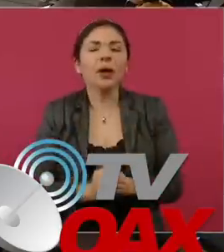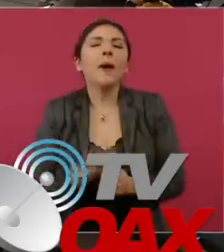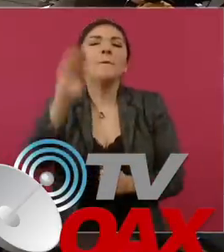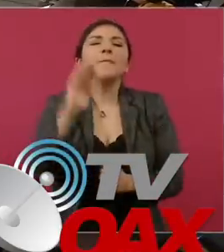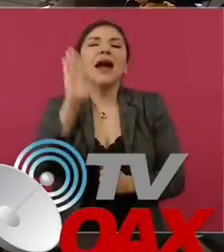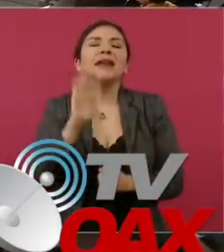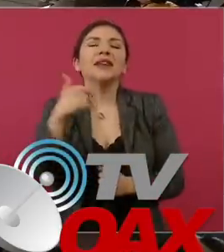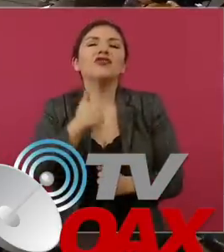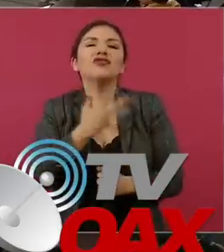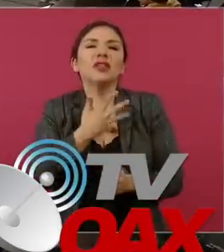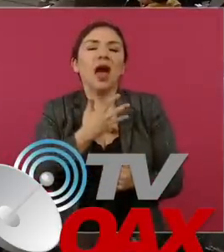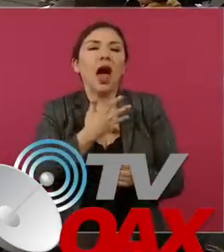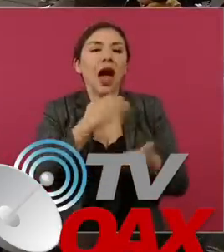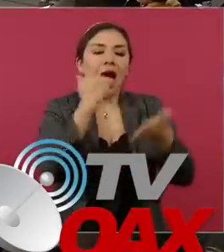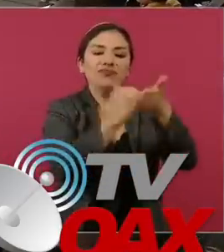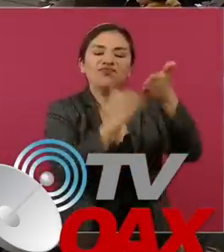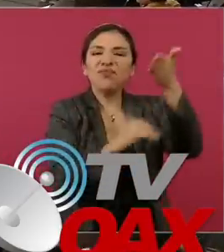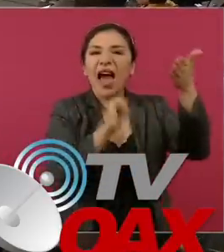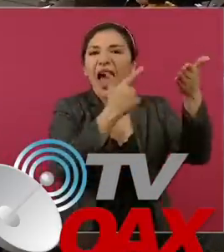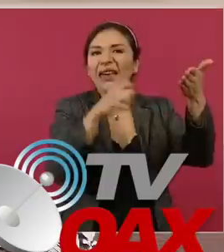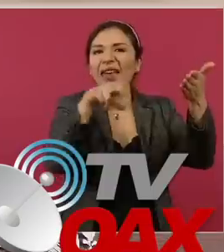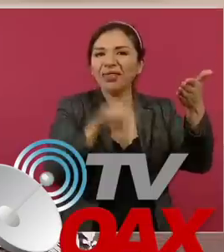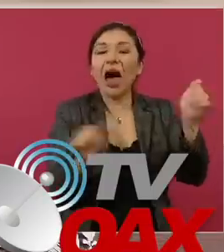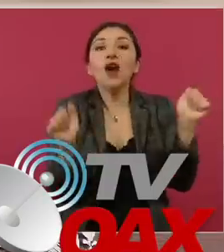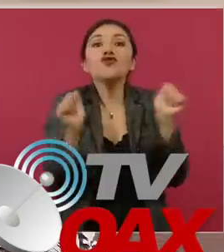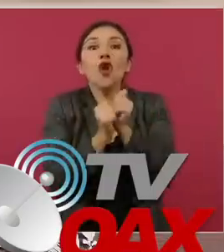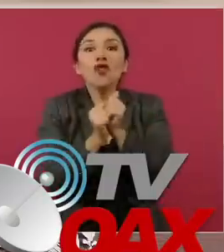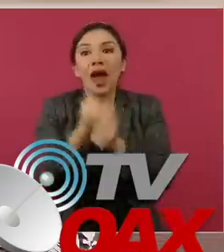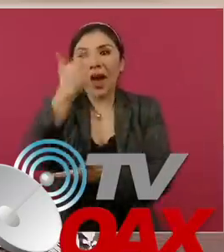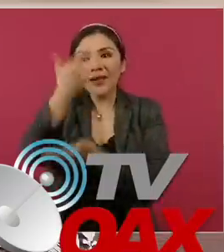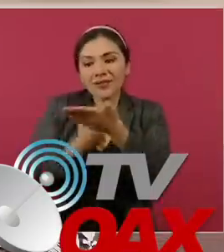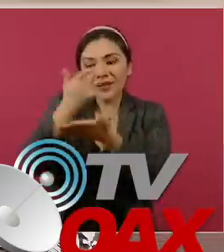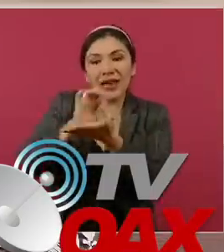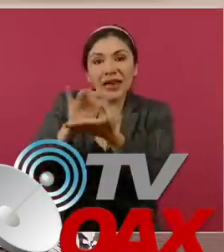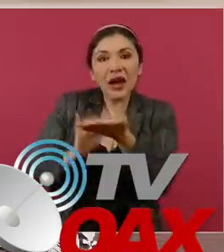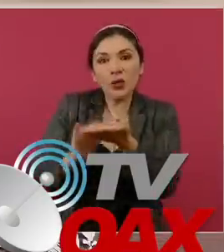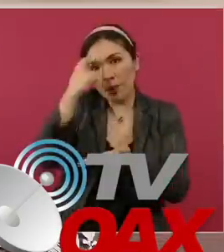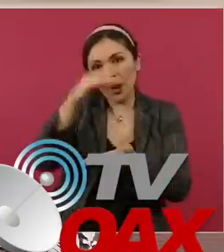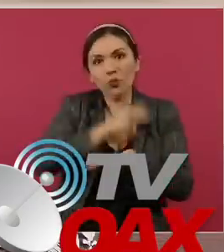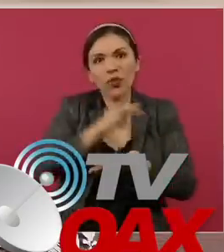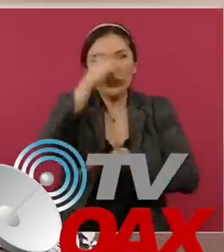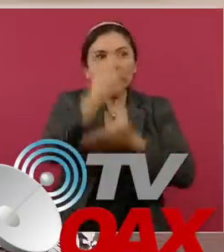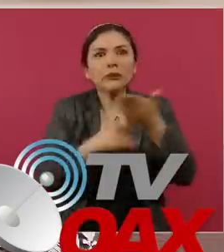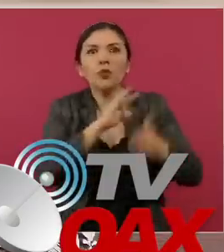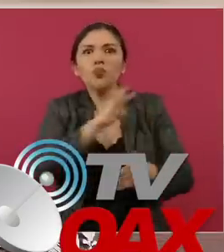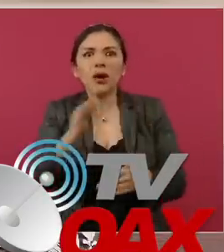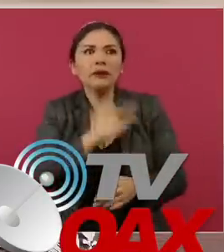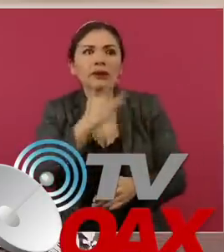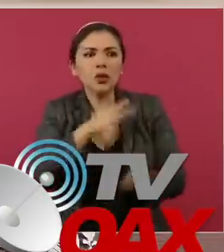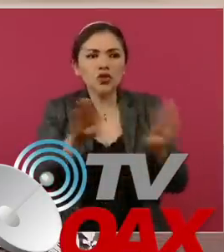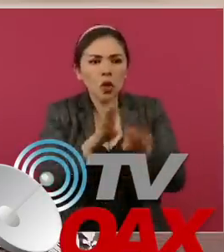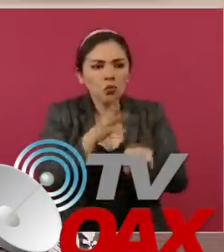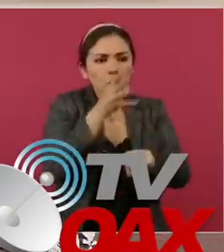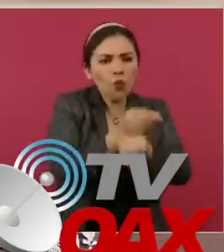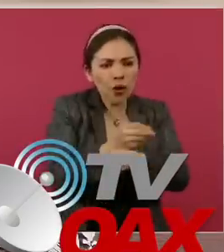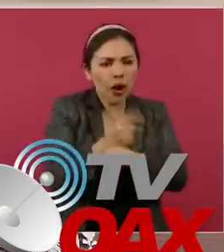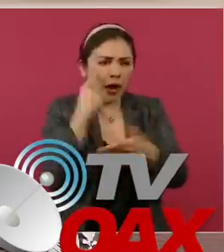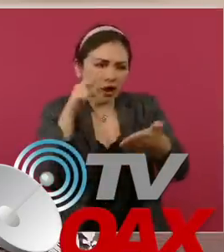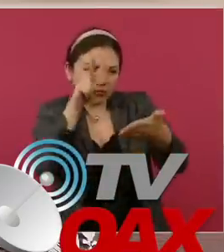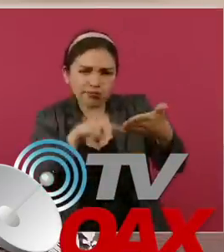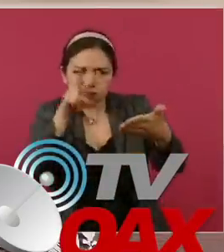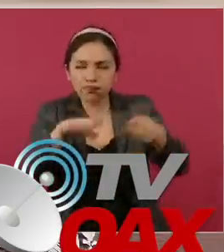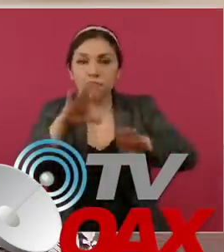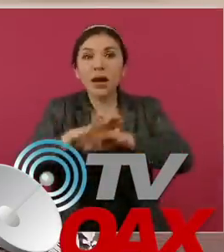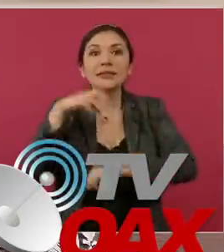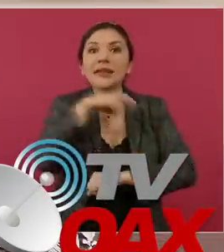una calculadora, pero muy moderna, que nos permite llevar exactamente cómo se va afectando, por dónde se va poniendo y por dónde se va